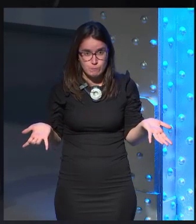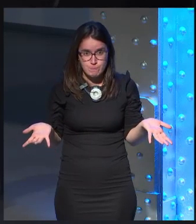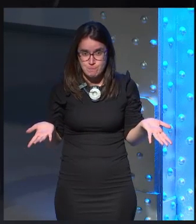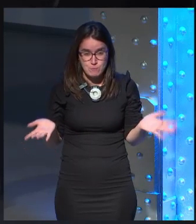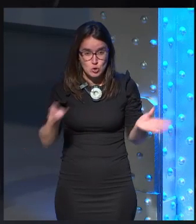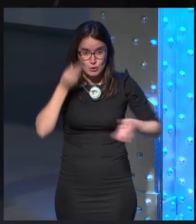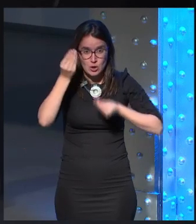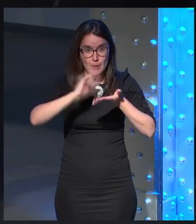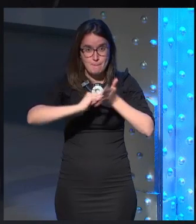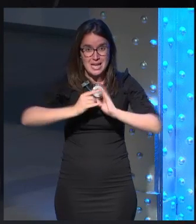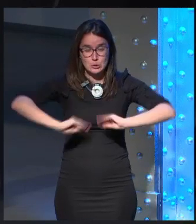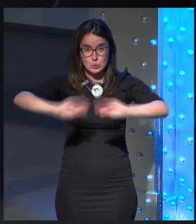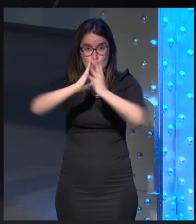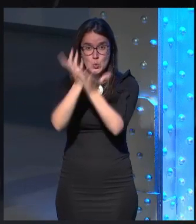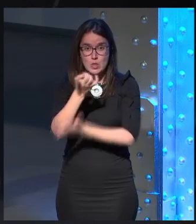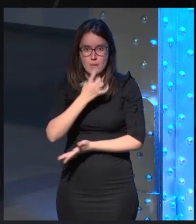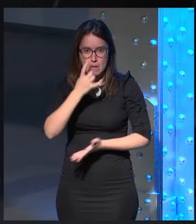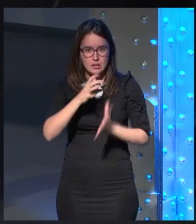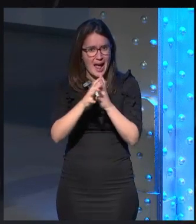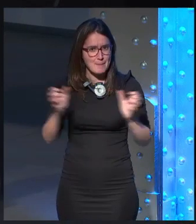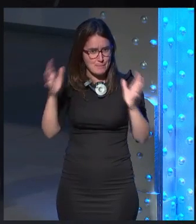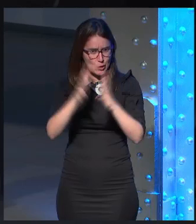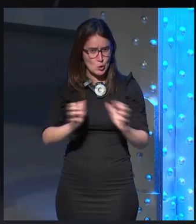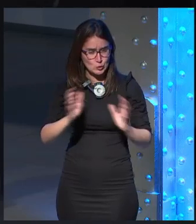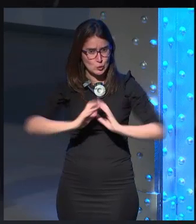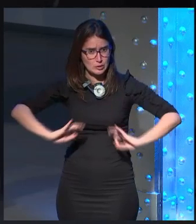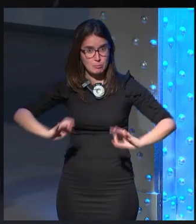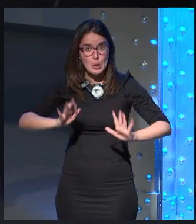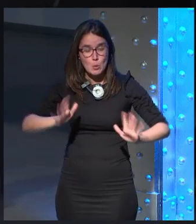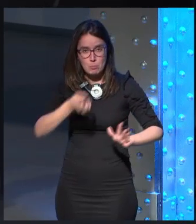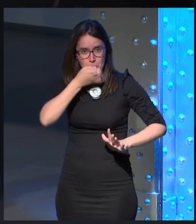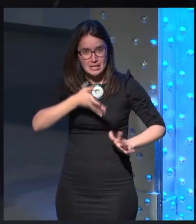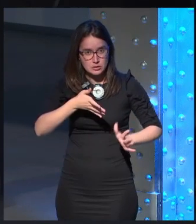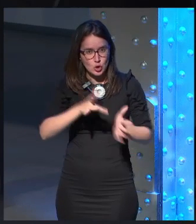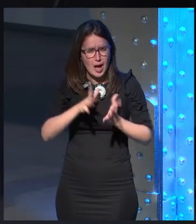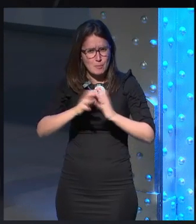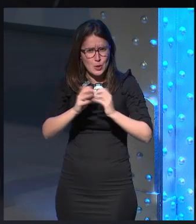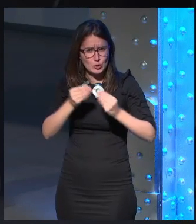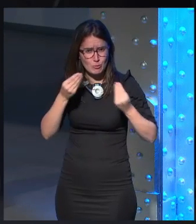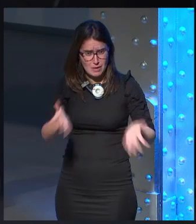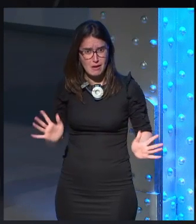Yo creo que su plan de Marte es ambicioso. Pero es bueno ser ambicioso.